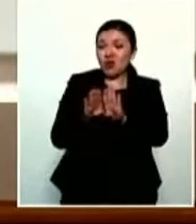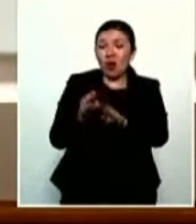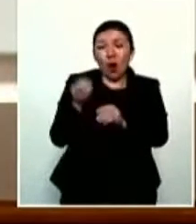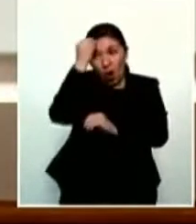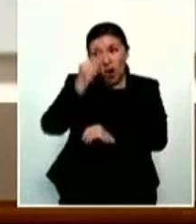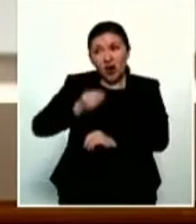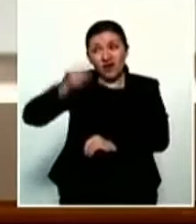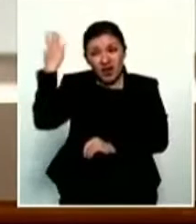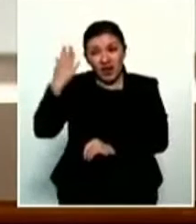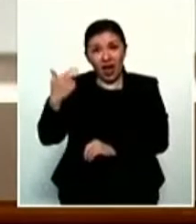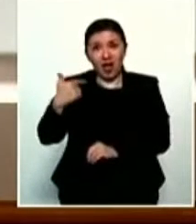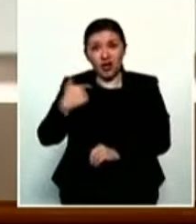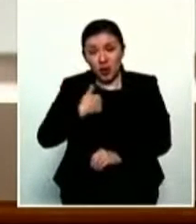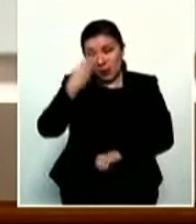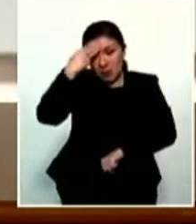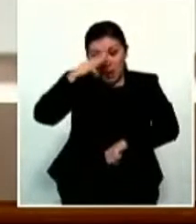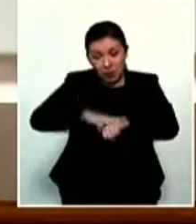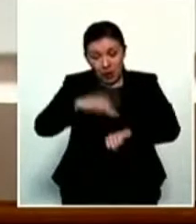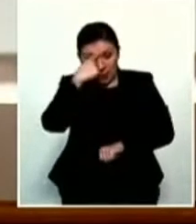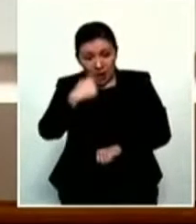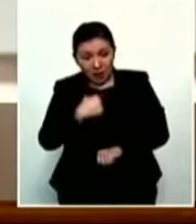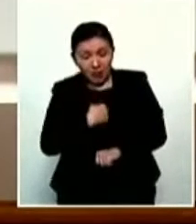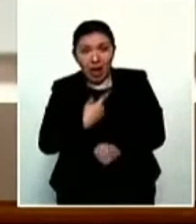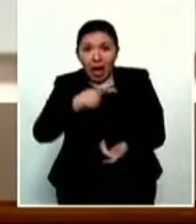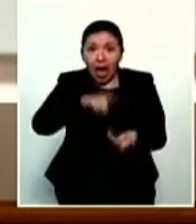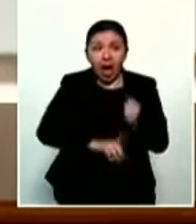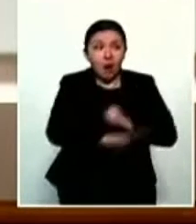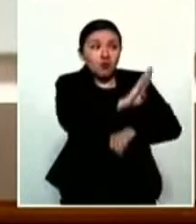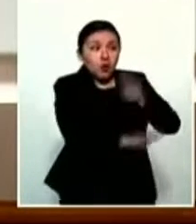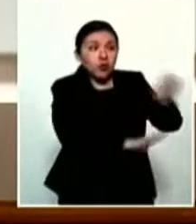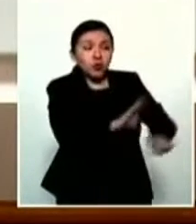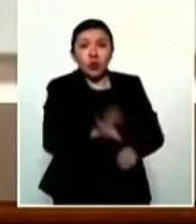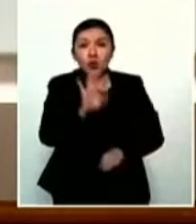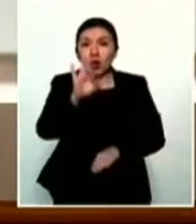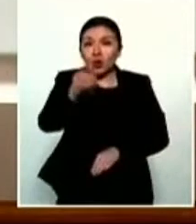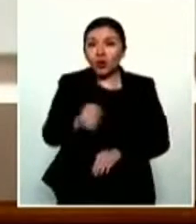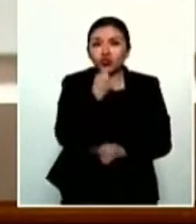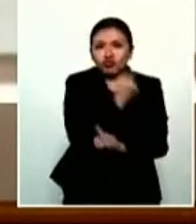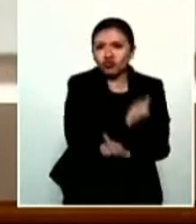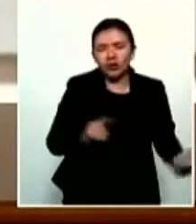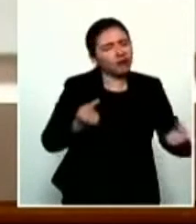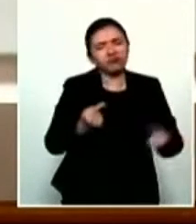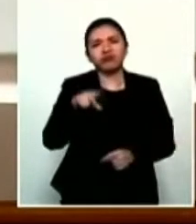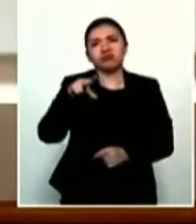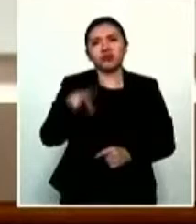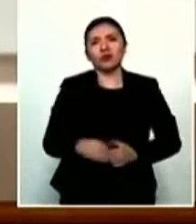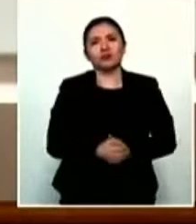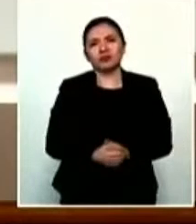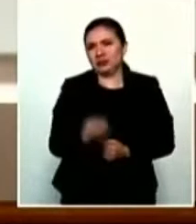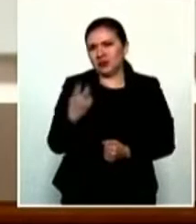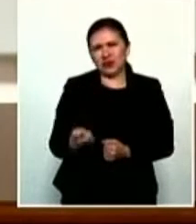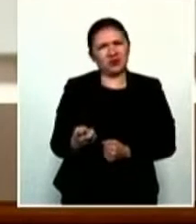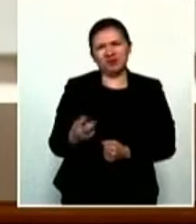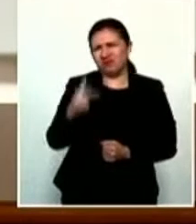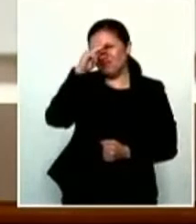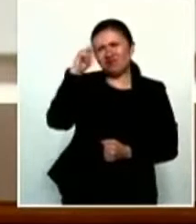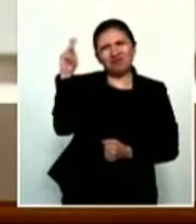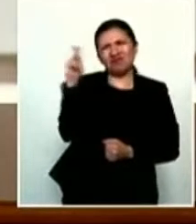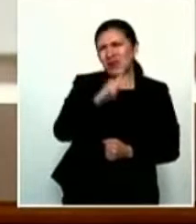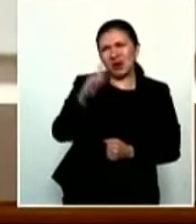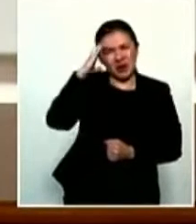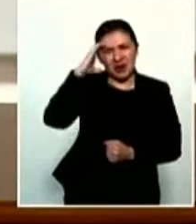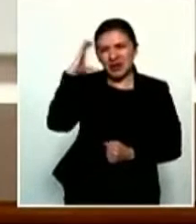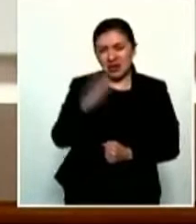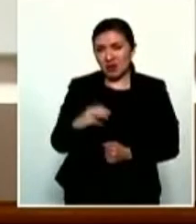a llevar en mi conciencia la muerte de 49 niños. Esto es una infamia que